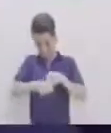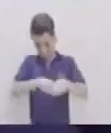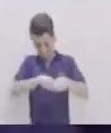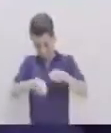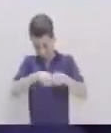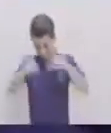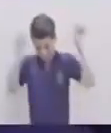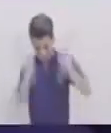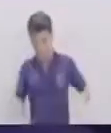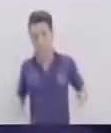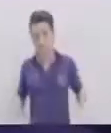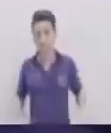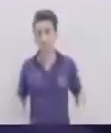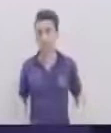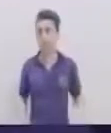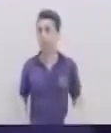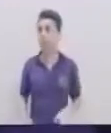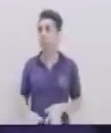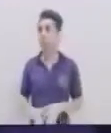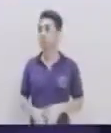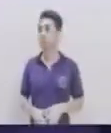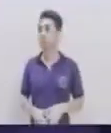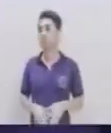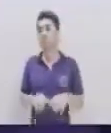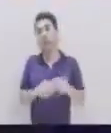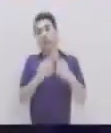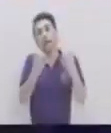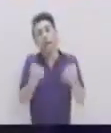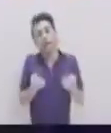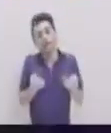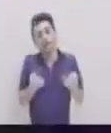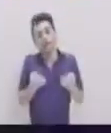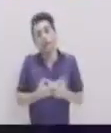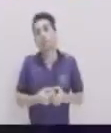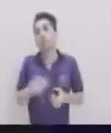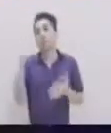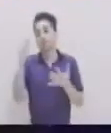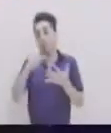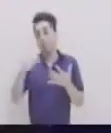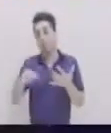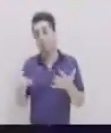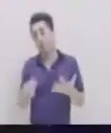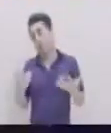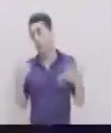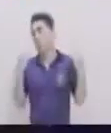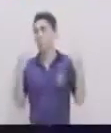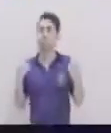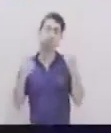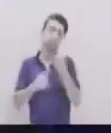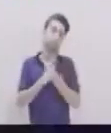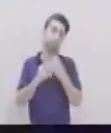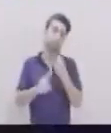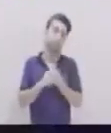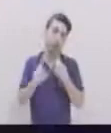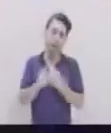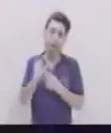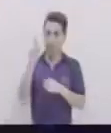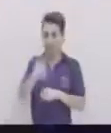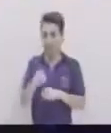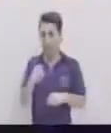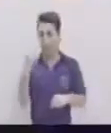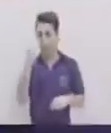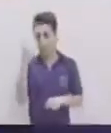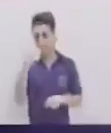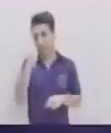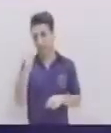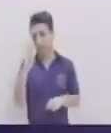rompía el papel. Ya no quería hacer la tarea. Entonces esto le acarreaba muchos problemas a